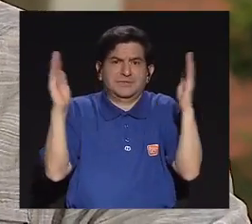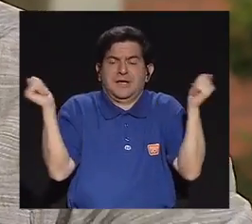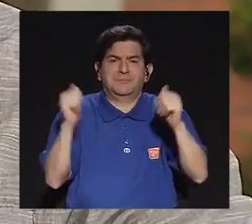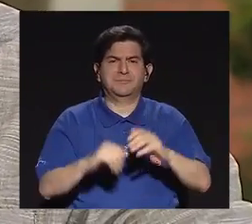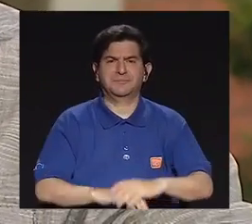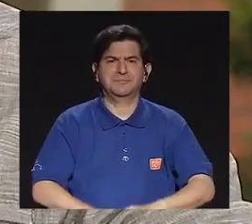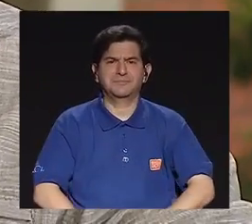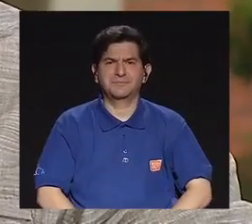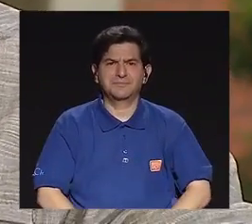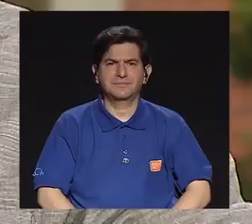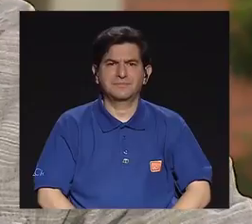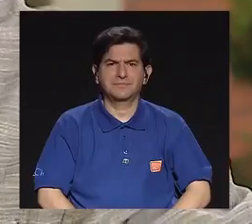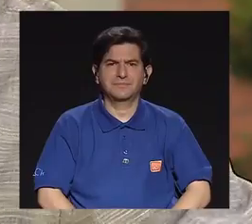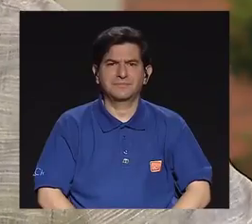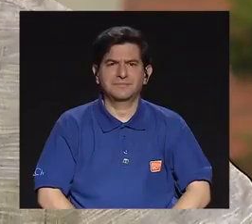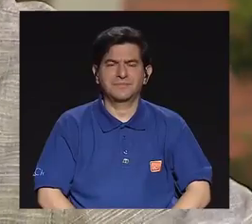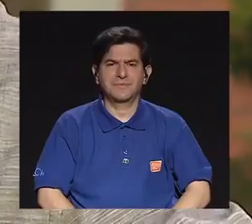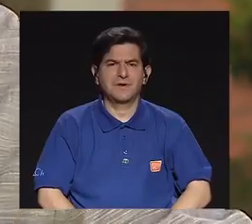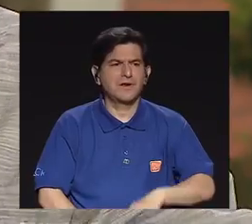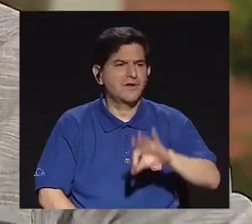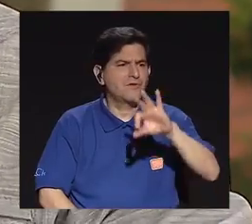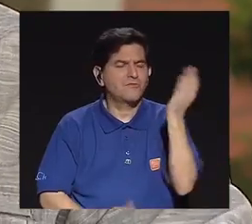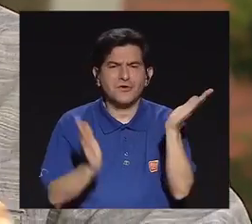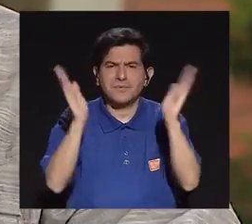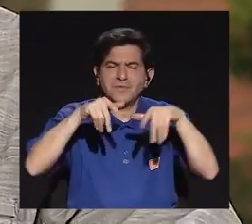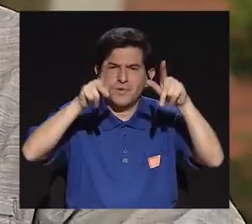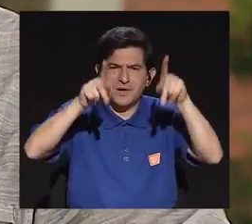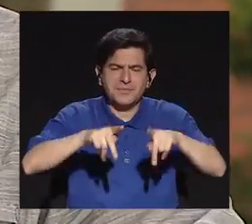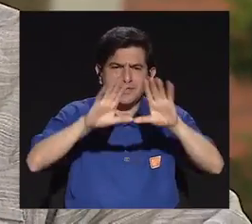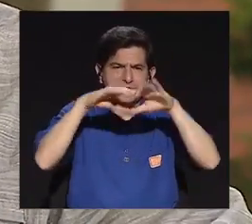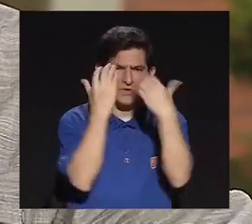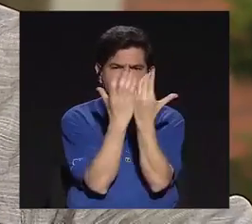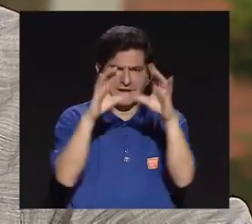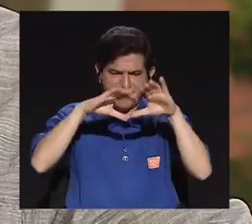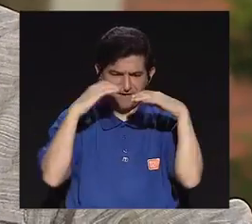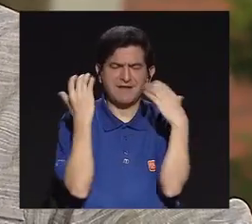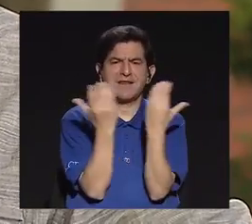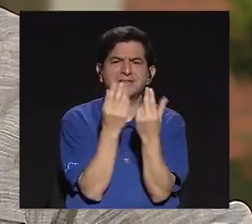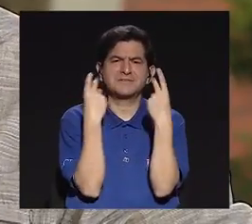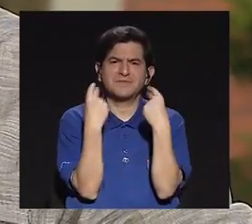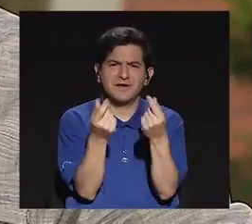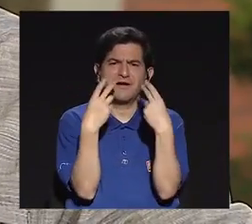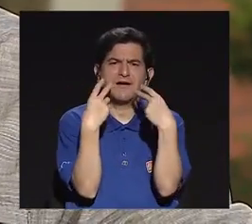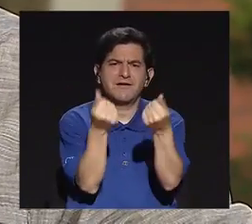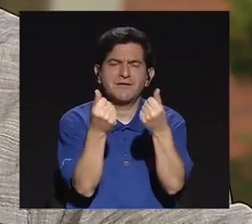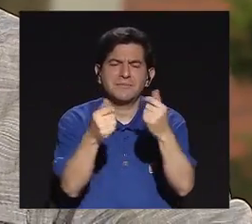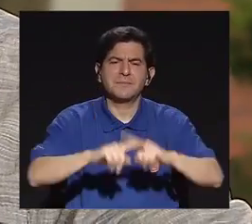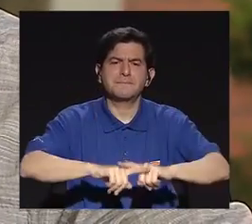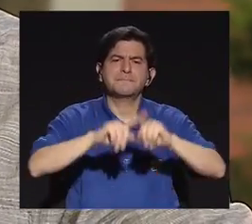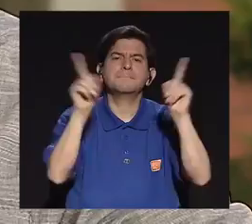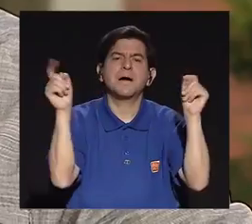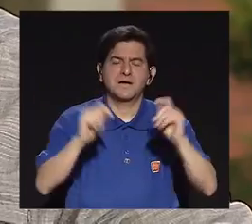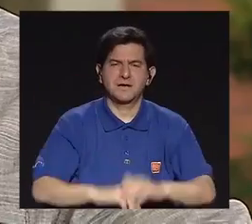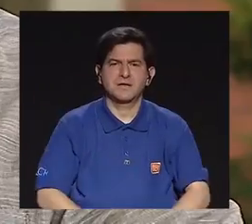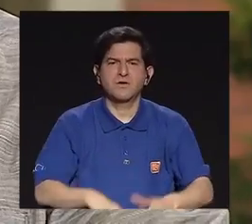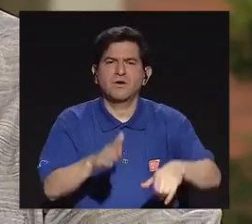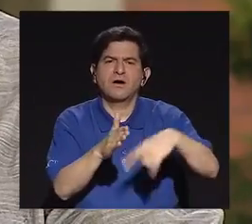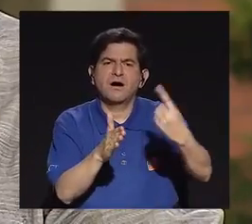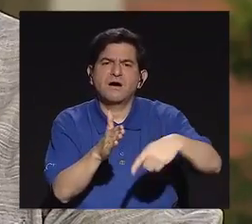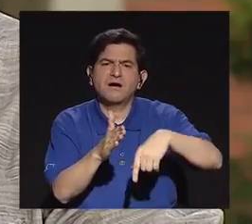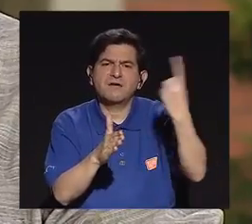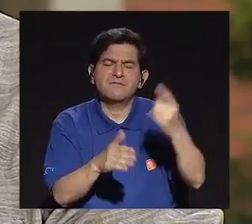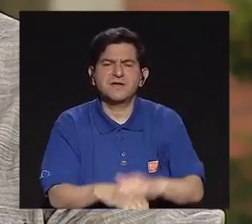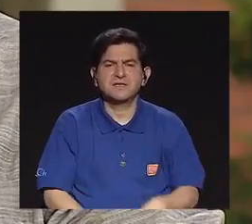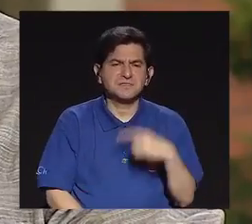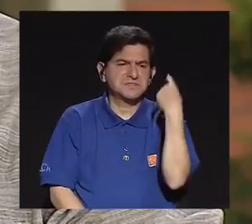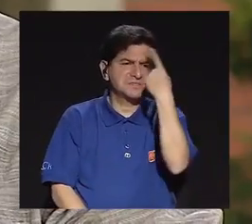¿verdad? No hay como una manera en que el paciente lo clasifica rápidamente, pero muchas veces